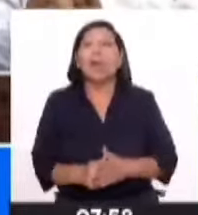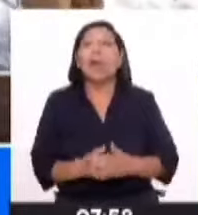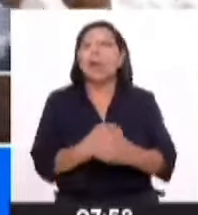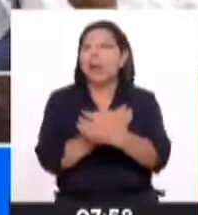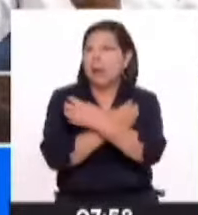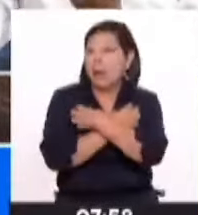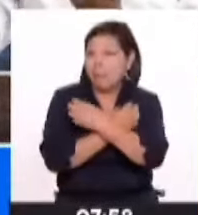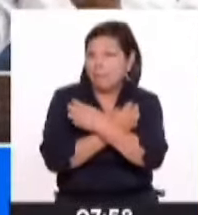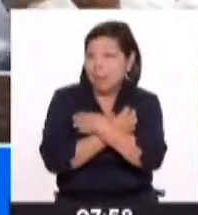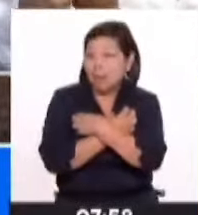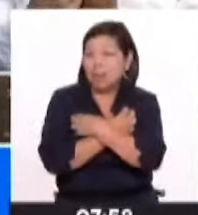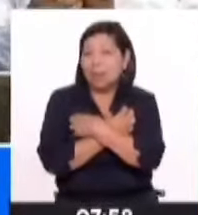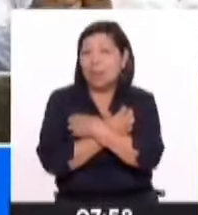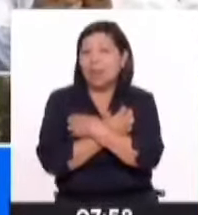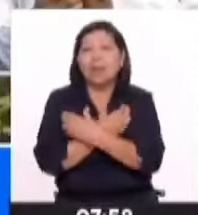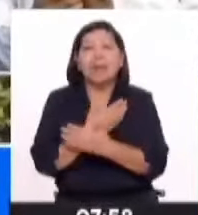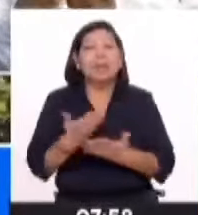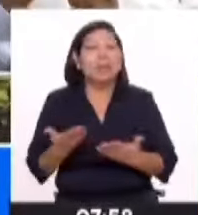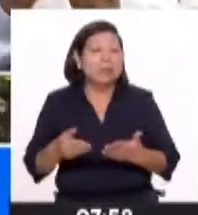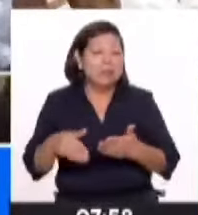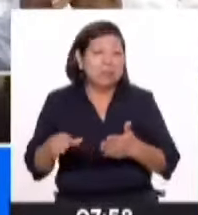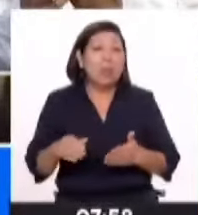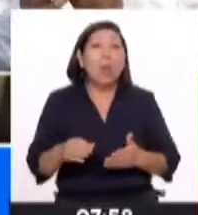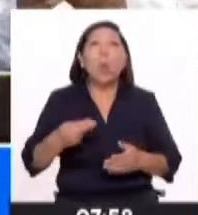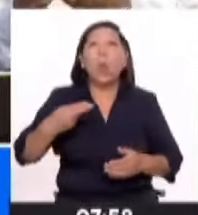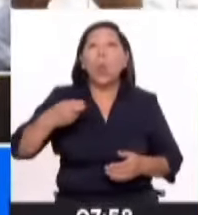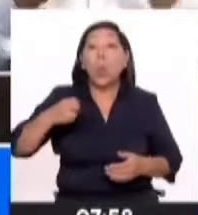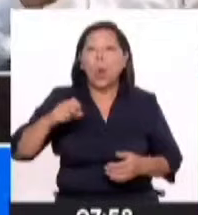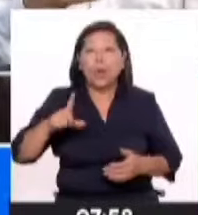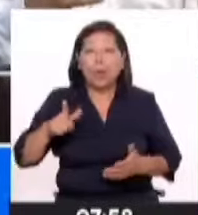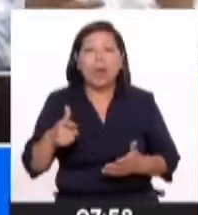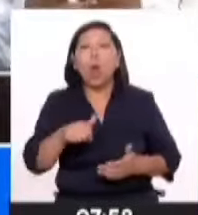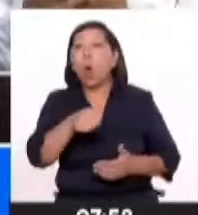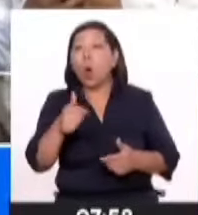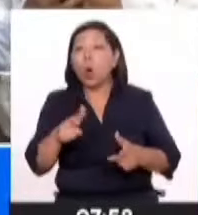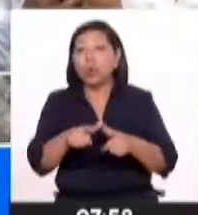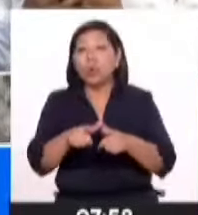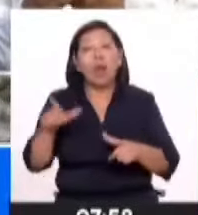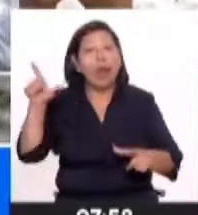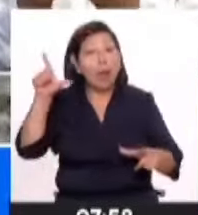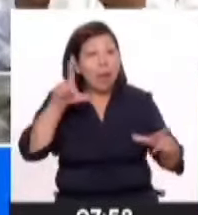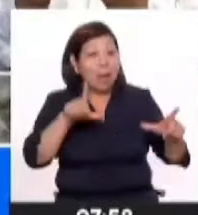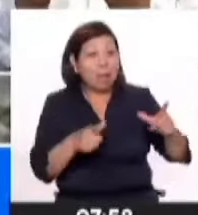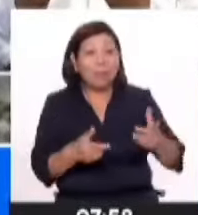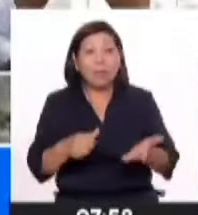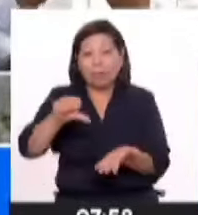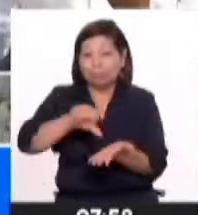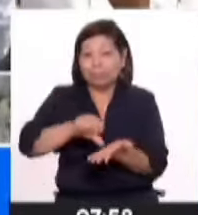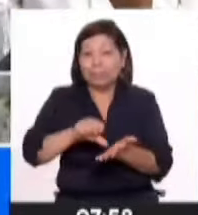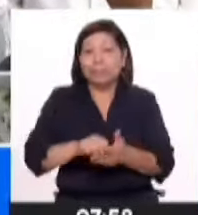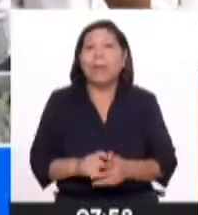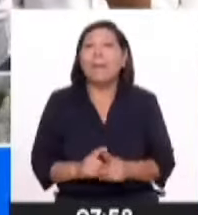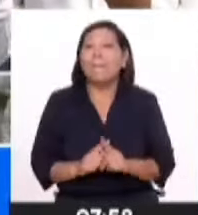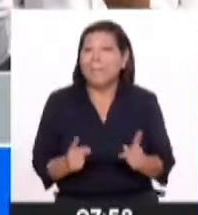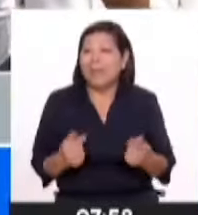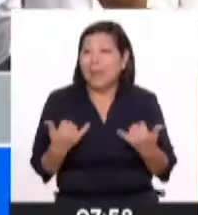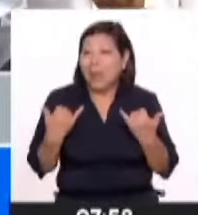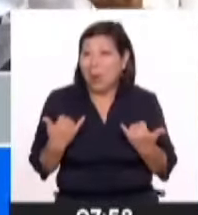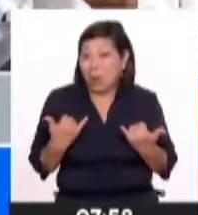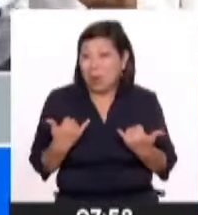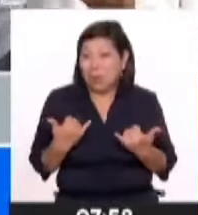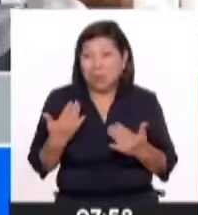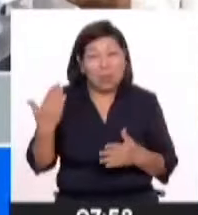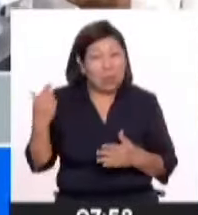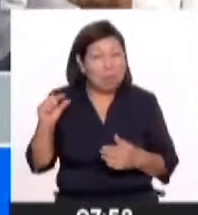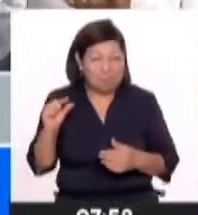Lambayeque, aquí en Donoso, en Huaral, y un laboratorio de referencia aquí en la sede central. Pero y ahora